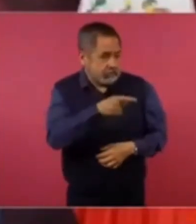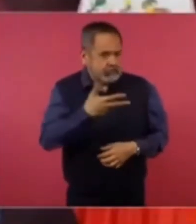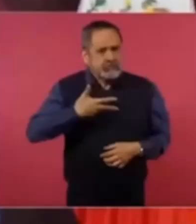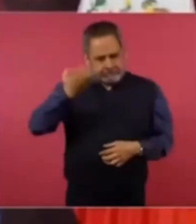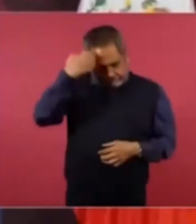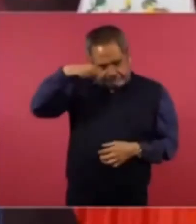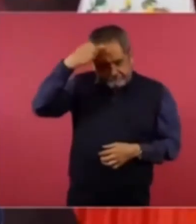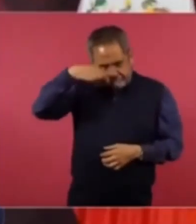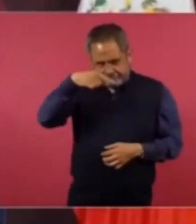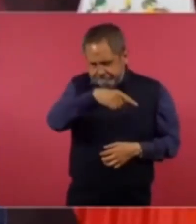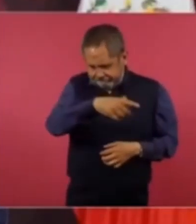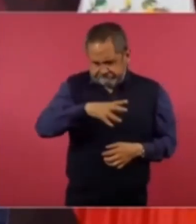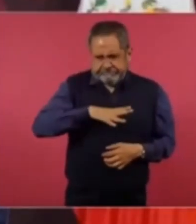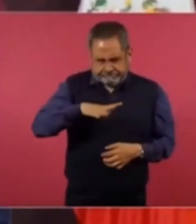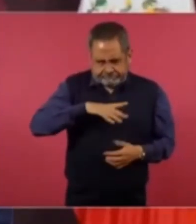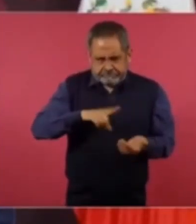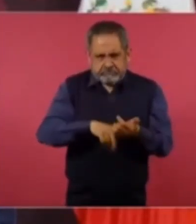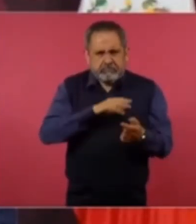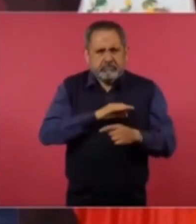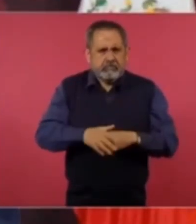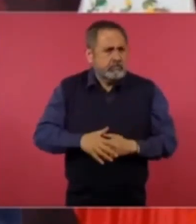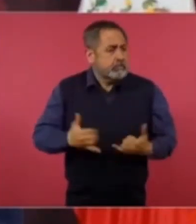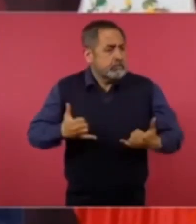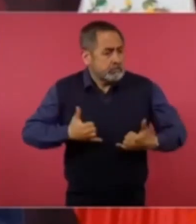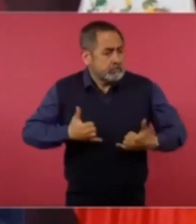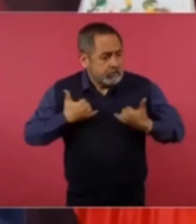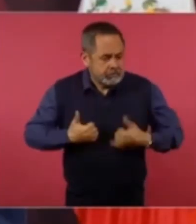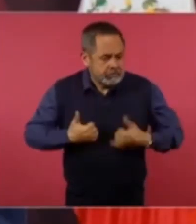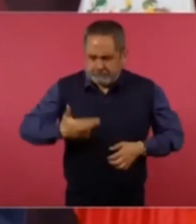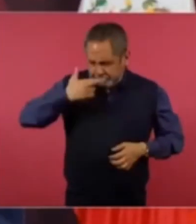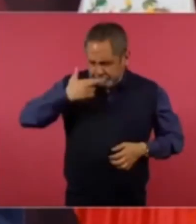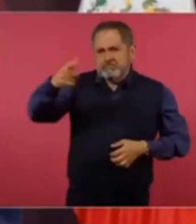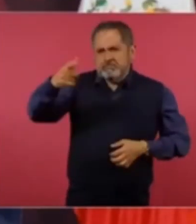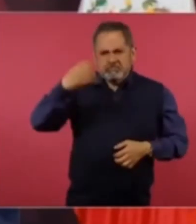experiencia, y si es joven, más